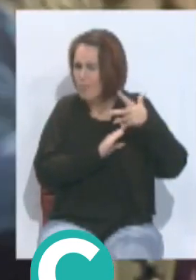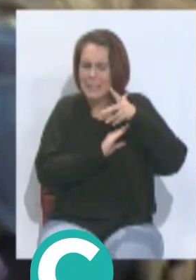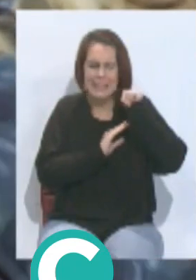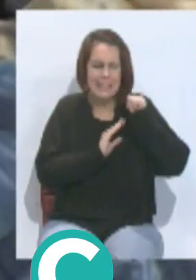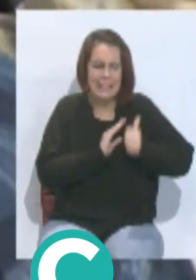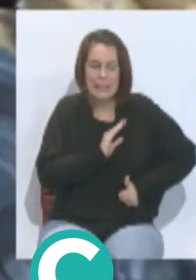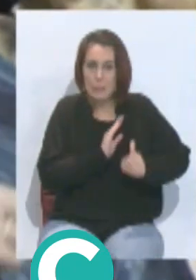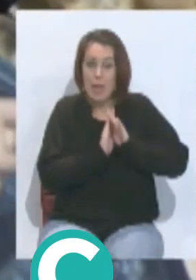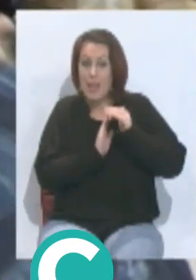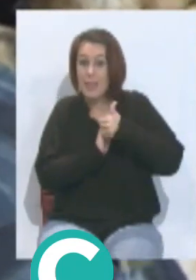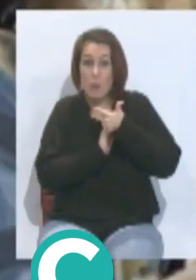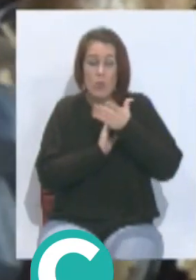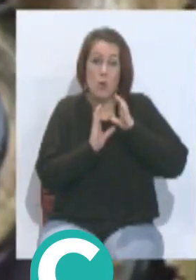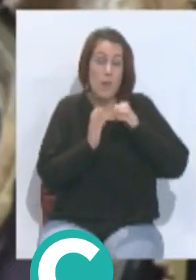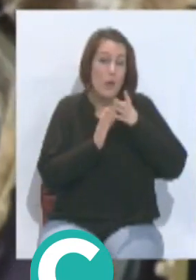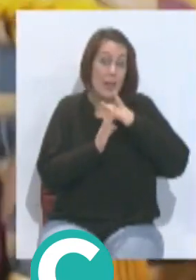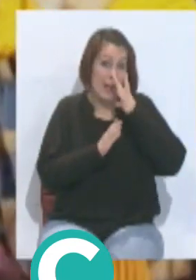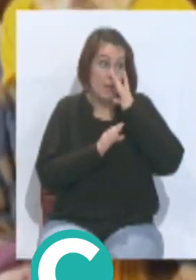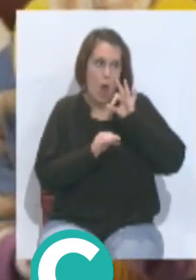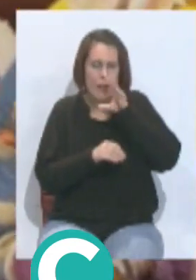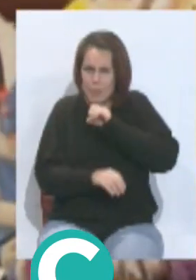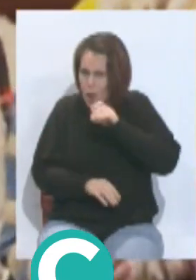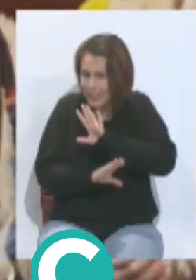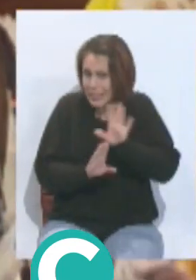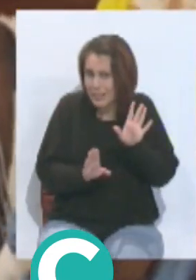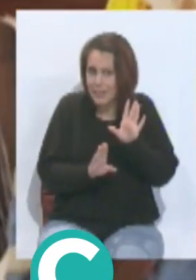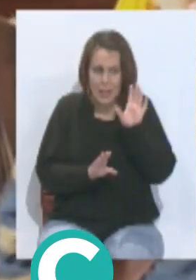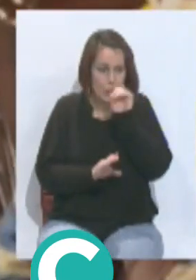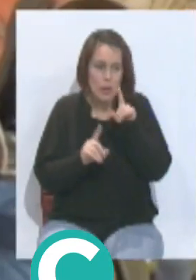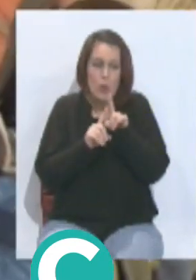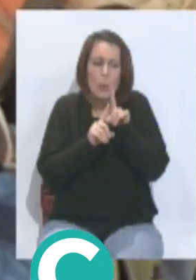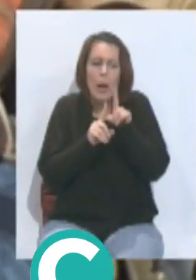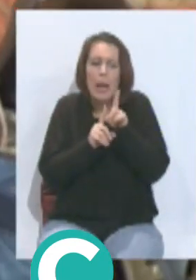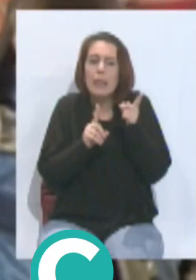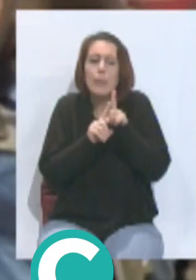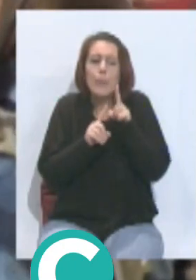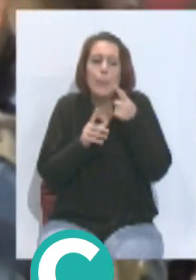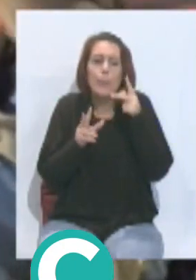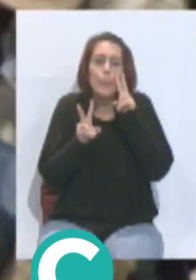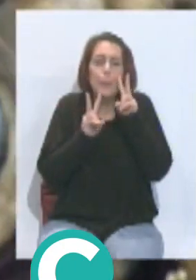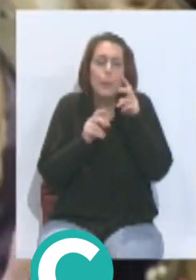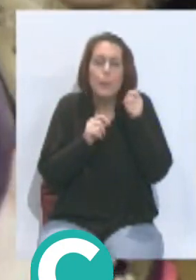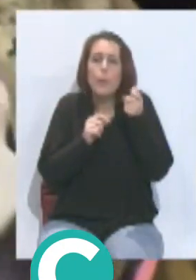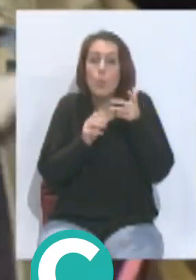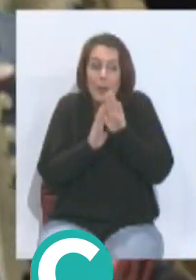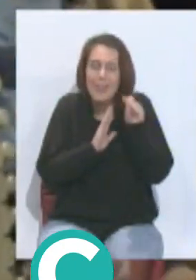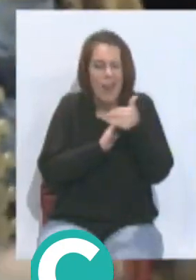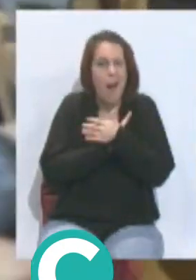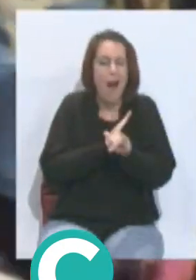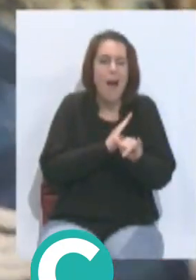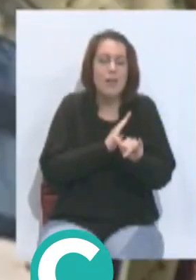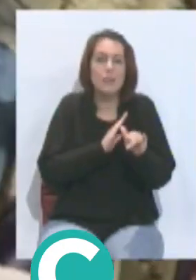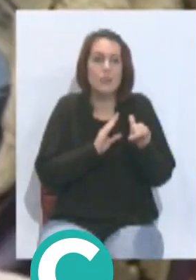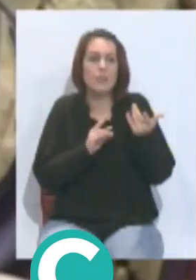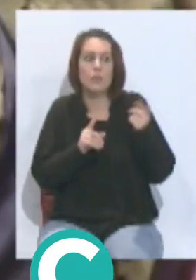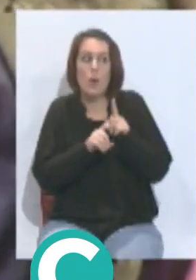detrás de una agrupación de carnaval, de las coplas simplemente, ¿no?, que las coplas son la punta del iceberg, ¿no?, uh-huh, y pero hay mucho más detrás, y eso sí que es verdad que ese